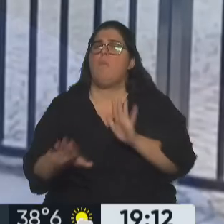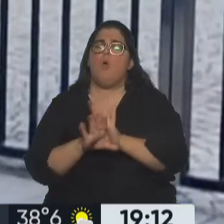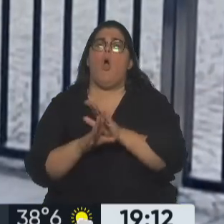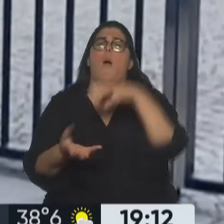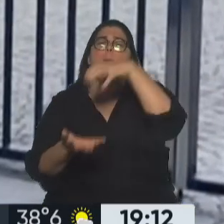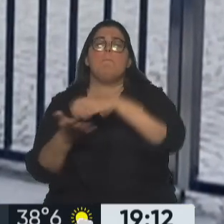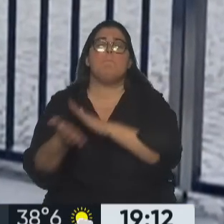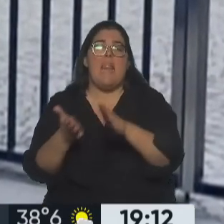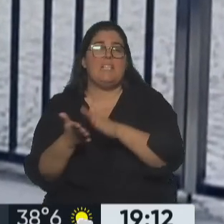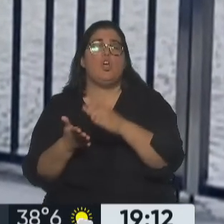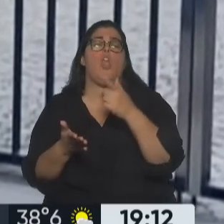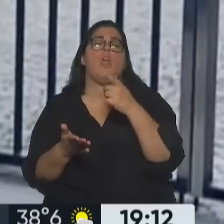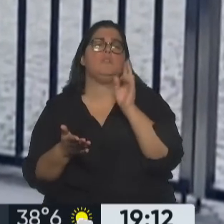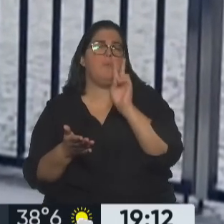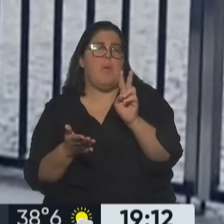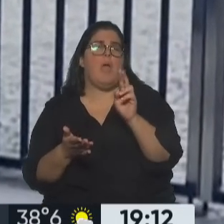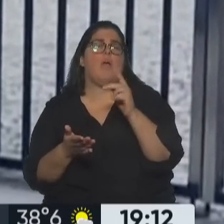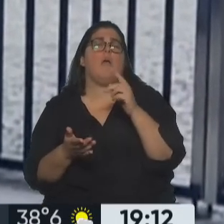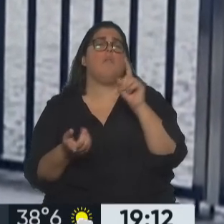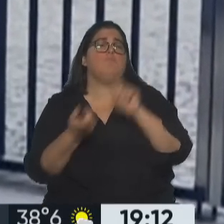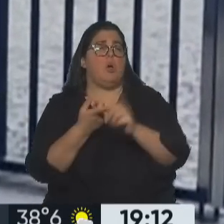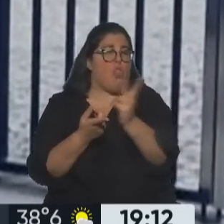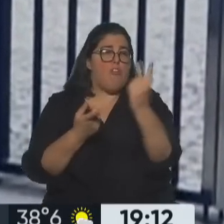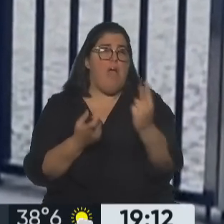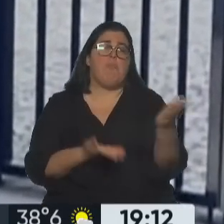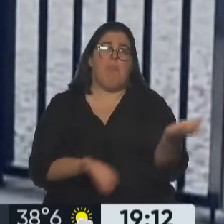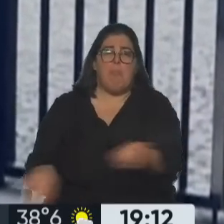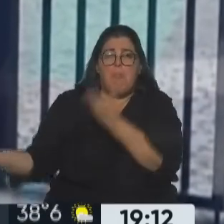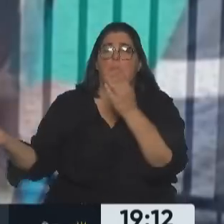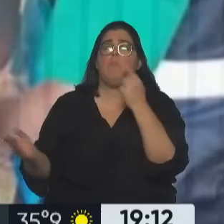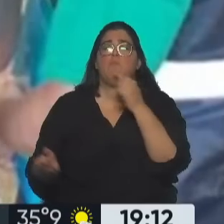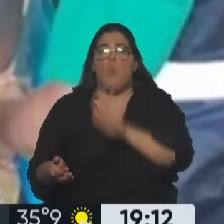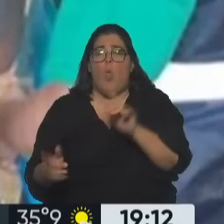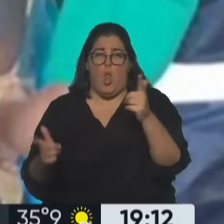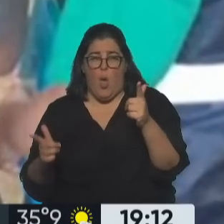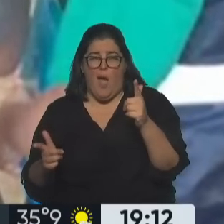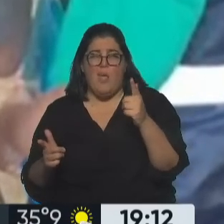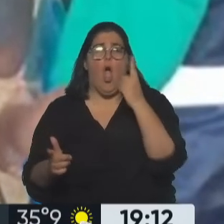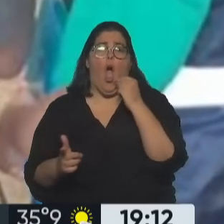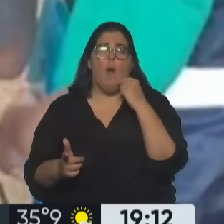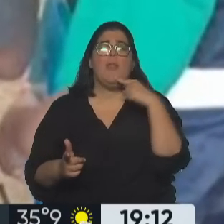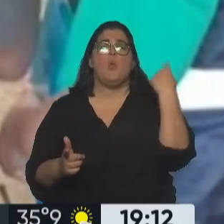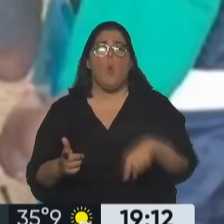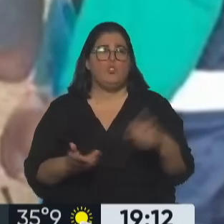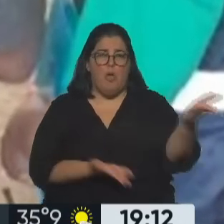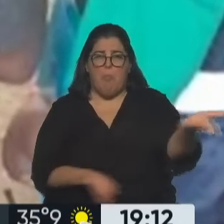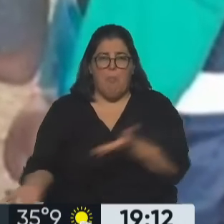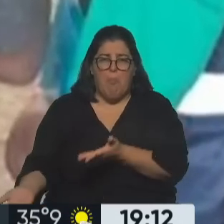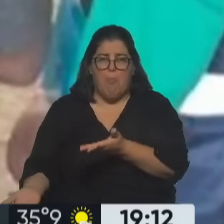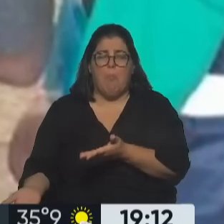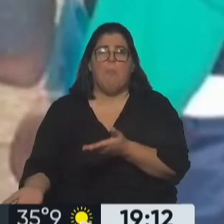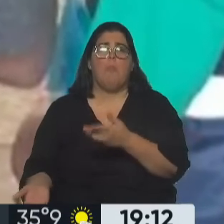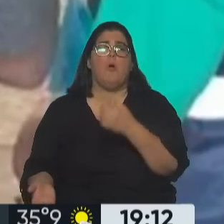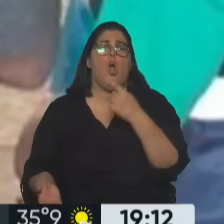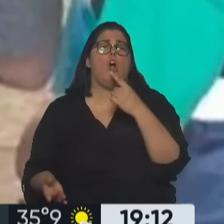acompañadas de sus maridos embarazadas tampoco es sospechoso que entren rusos porque entonces no sospechan que sean